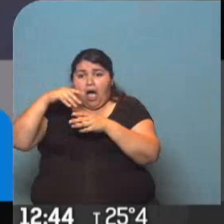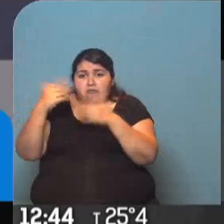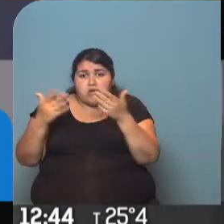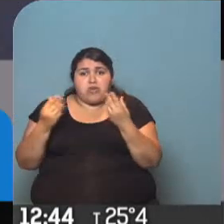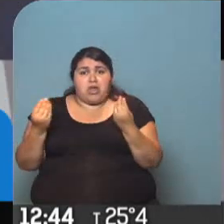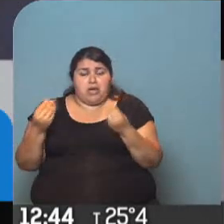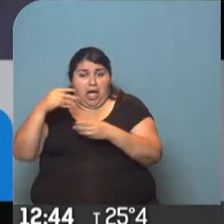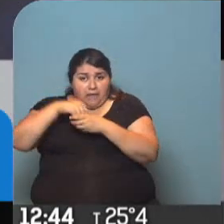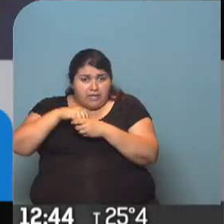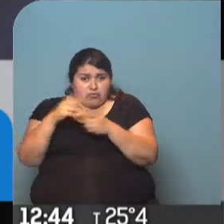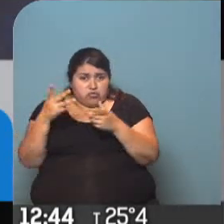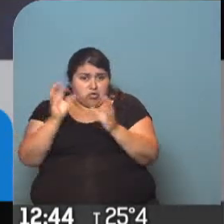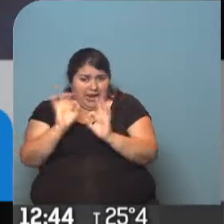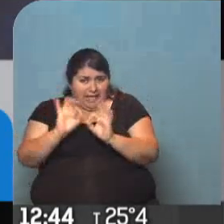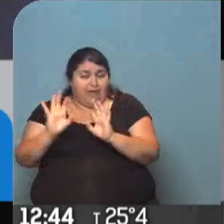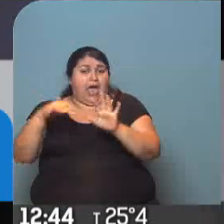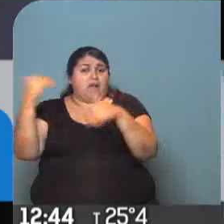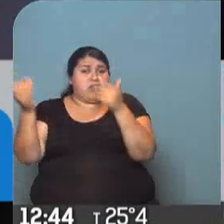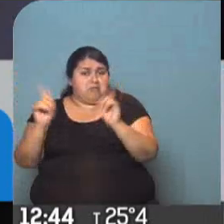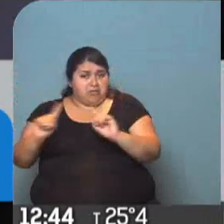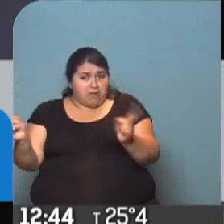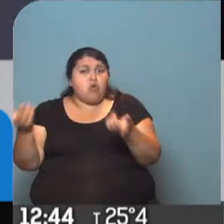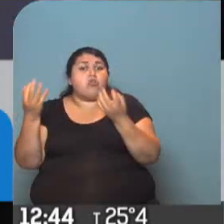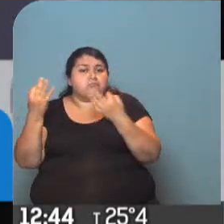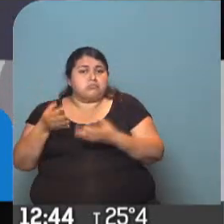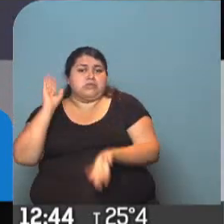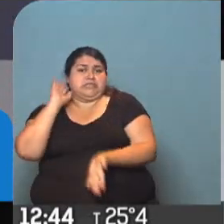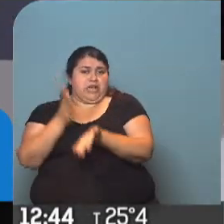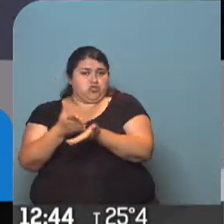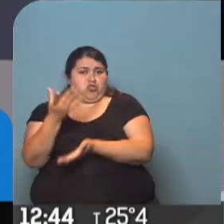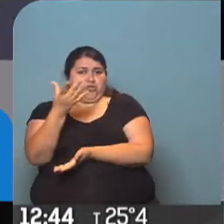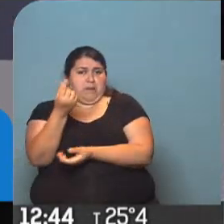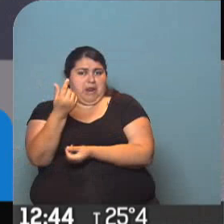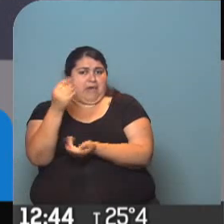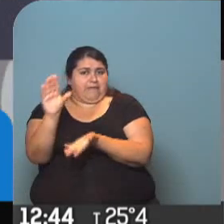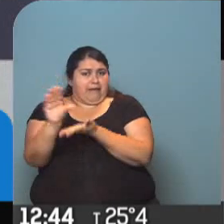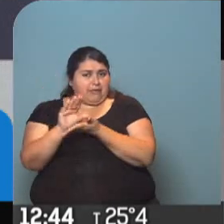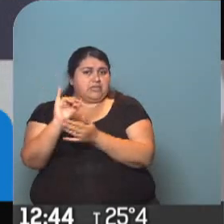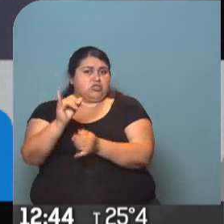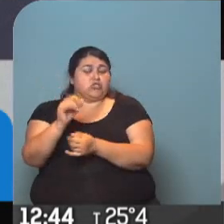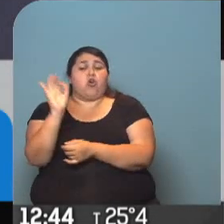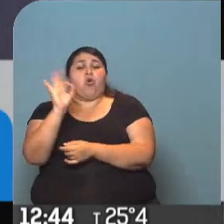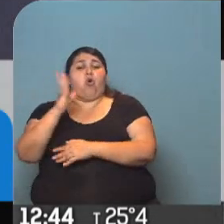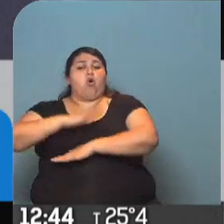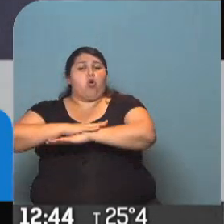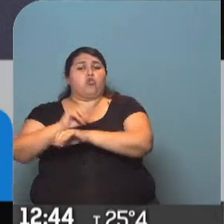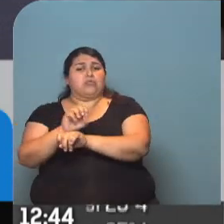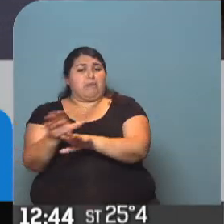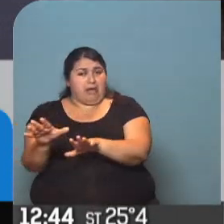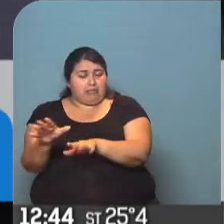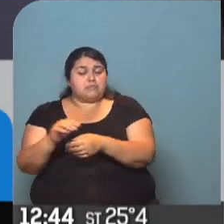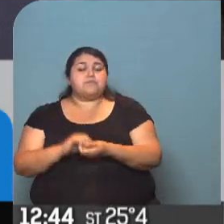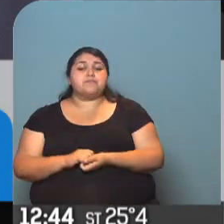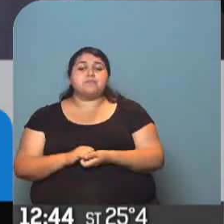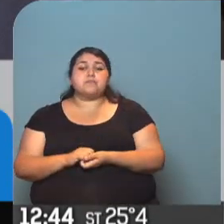una ley del deporte que sanciona económicamente muy fuerte esas agresiones o esas conductas inapropiadas acciones